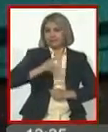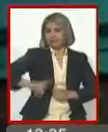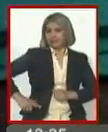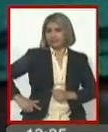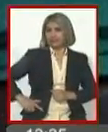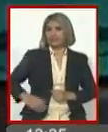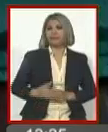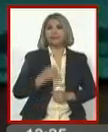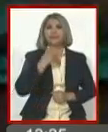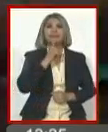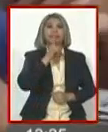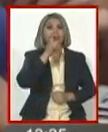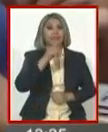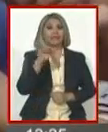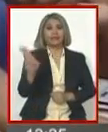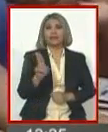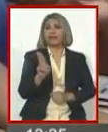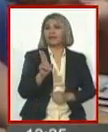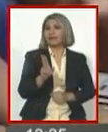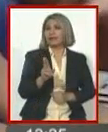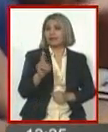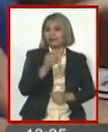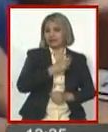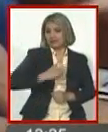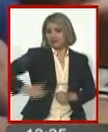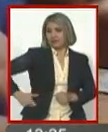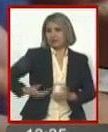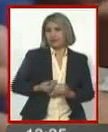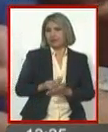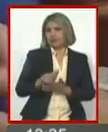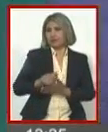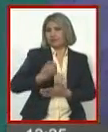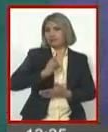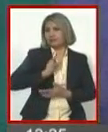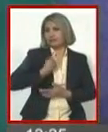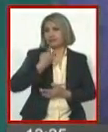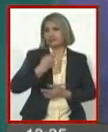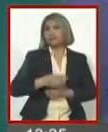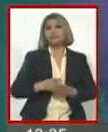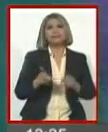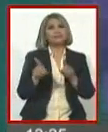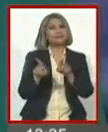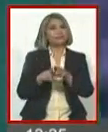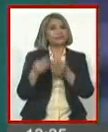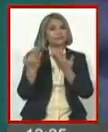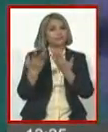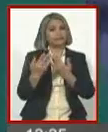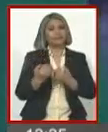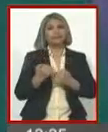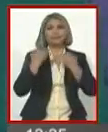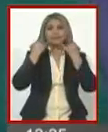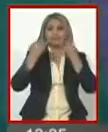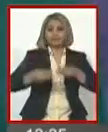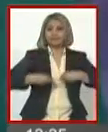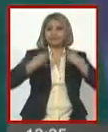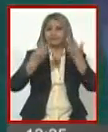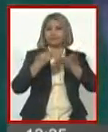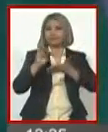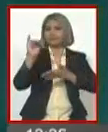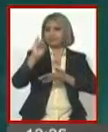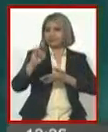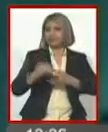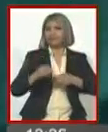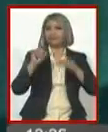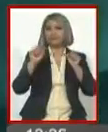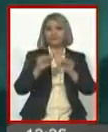Municipal. El concejal afirmó que utilizará una banda que compró con sus propios recursos y espera que en el informe oral que se brindará este